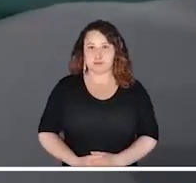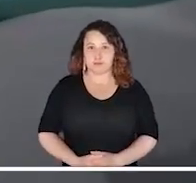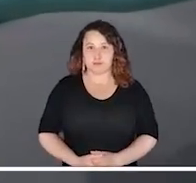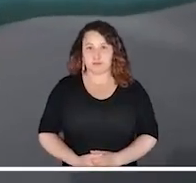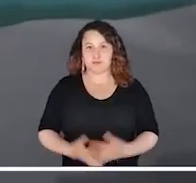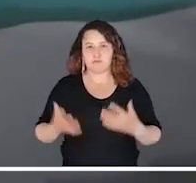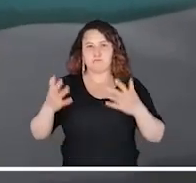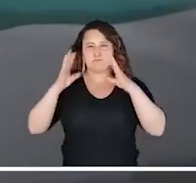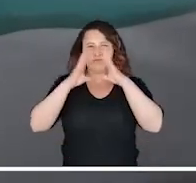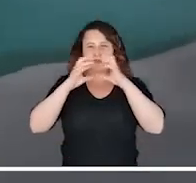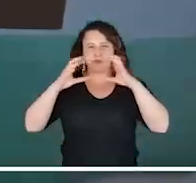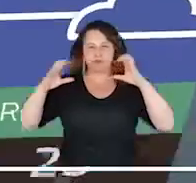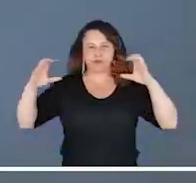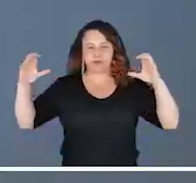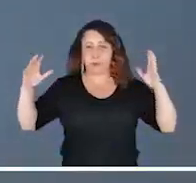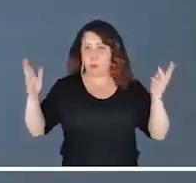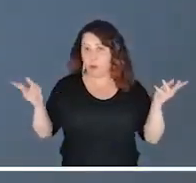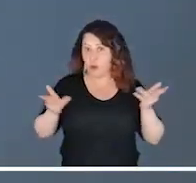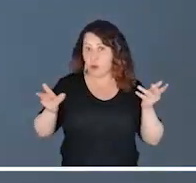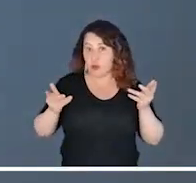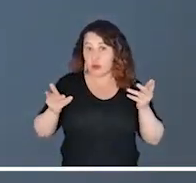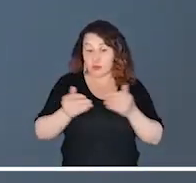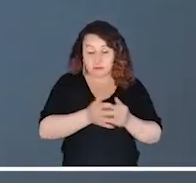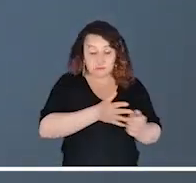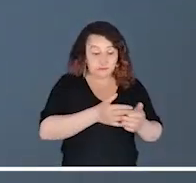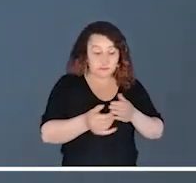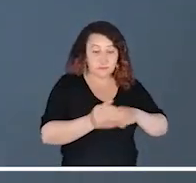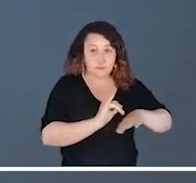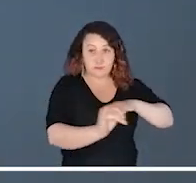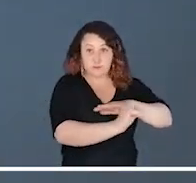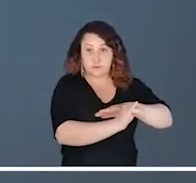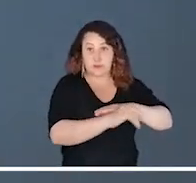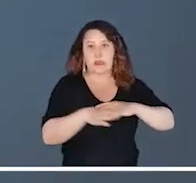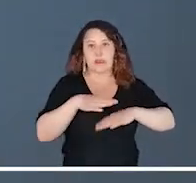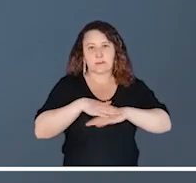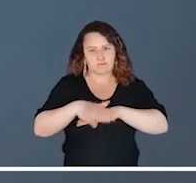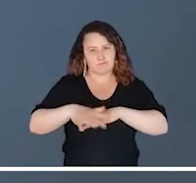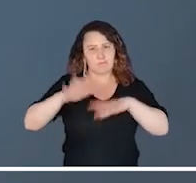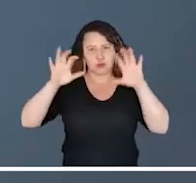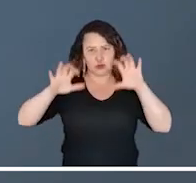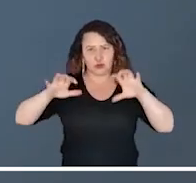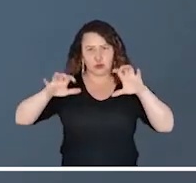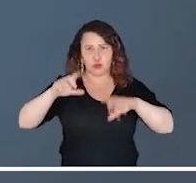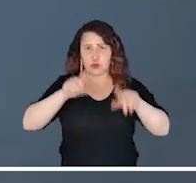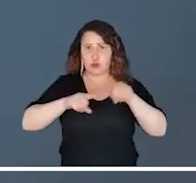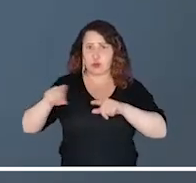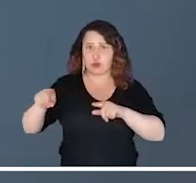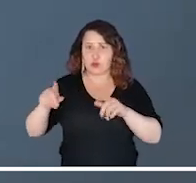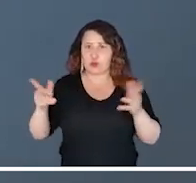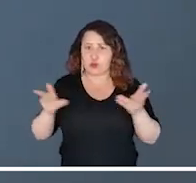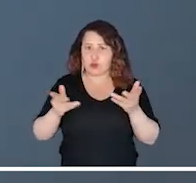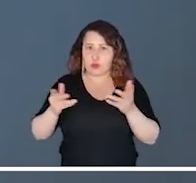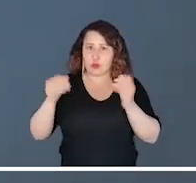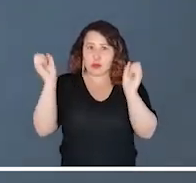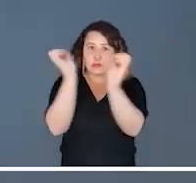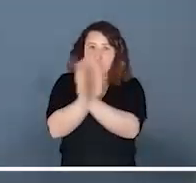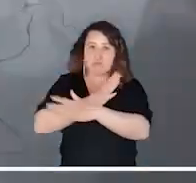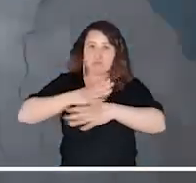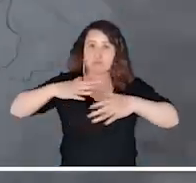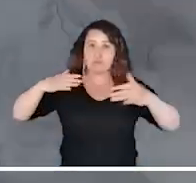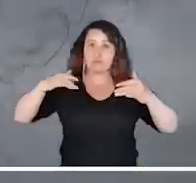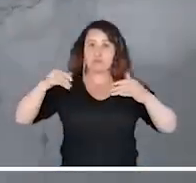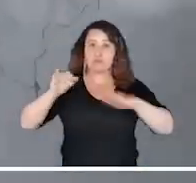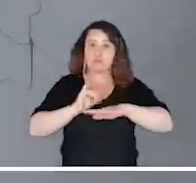sistemas nublados que se ciernen sobre el archipiélago no permiten descartar algunas lloviznas en las horas de la madrugada sobre las